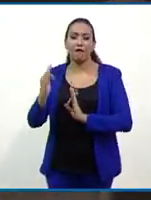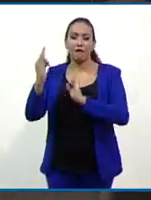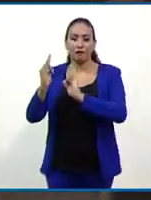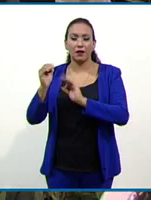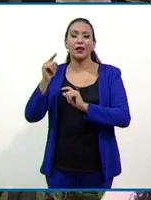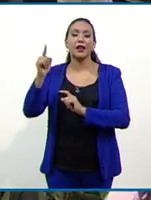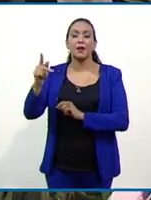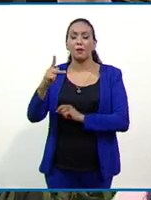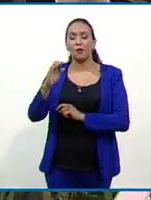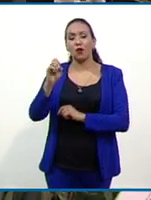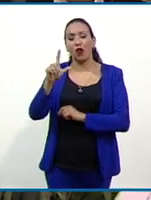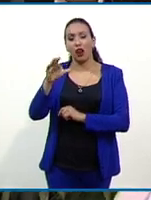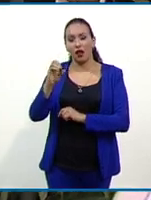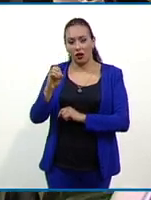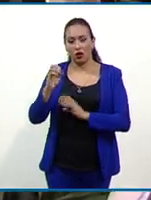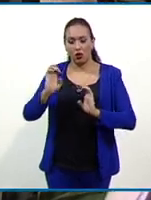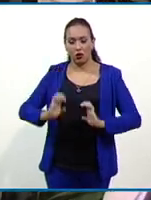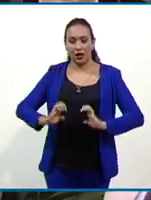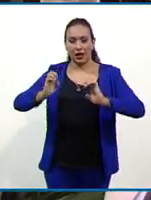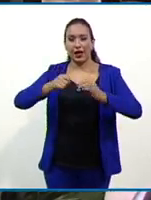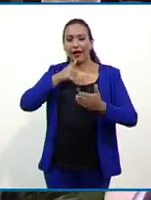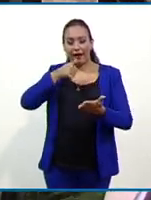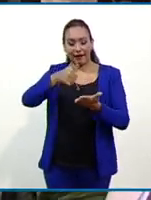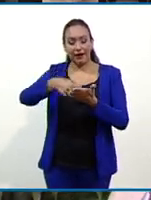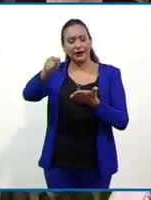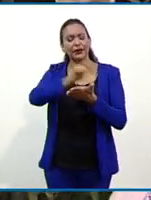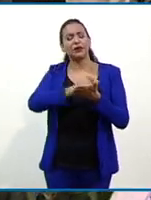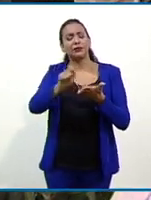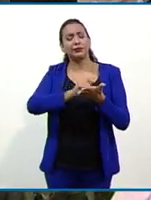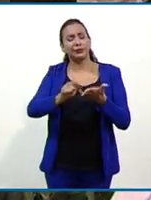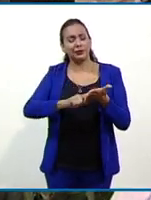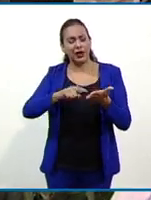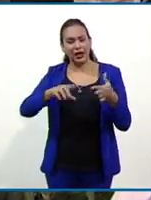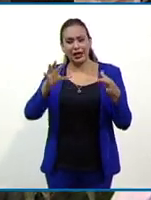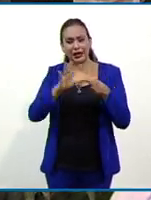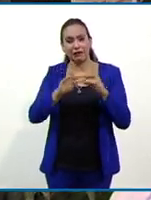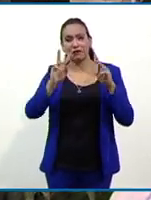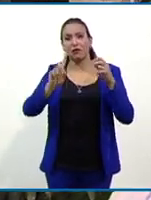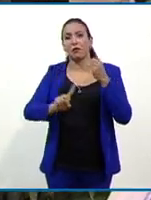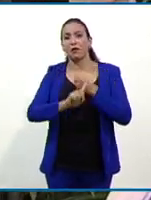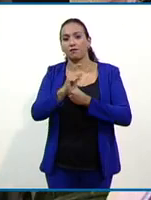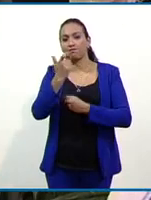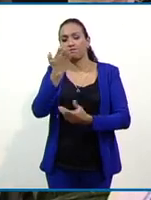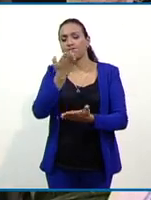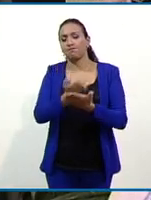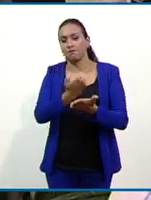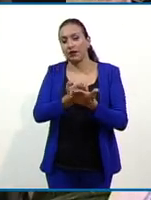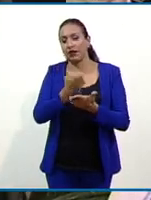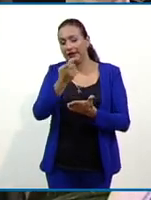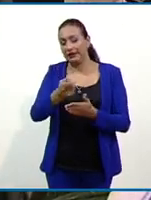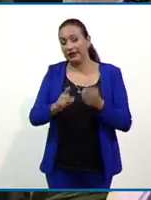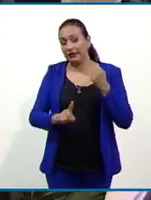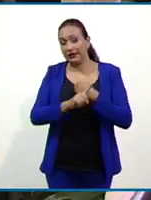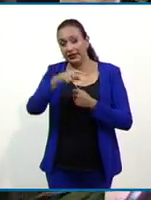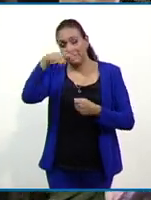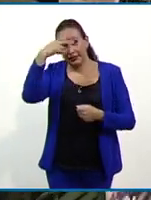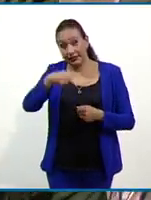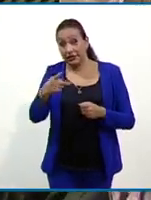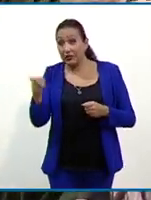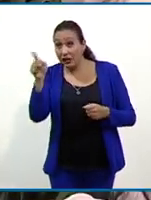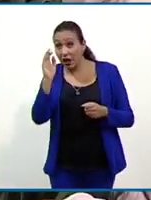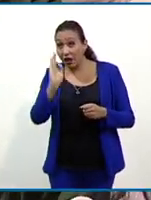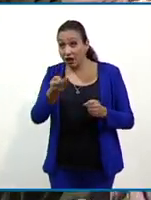en Polanco, donde entregaron una carta en la que alertan de los riesgos en materia económica en México que provocaría la implementación de la